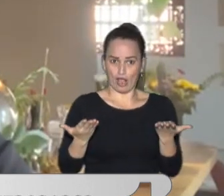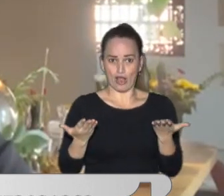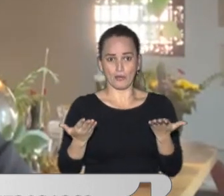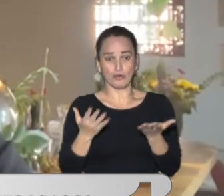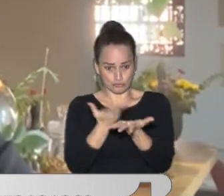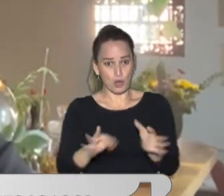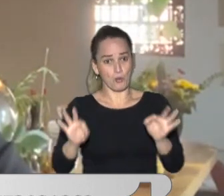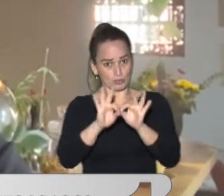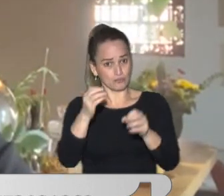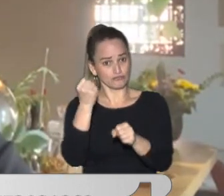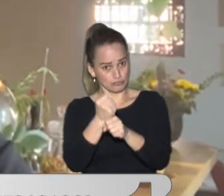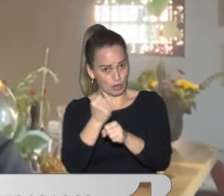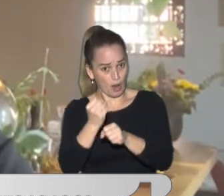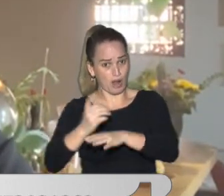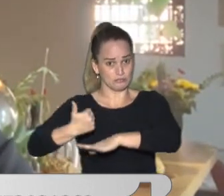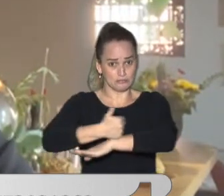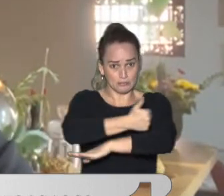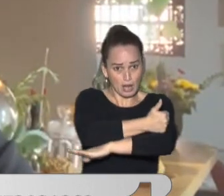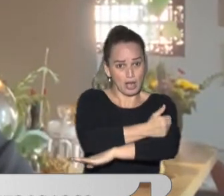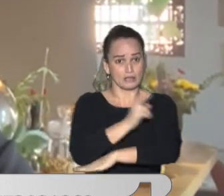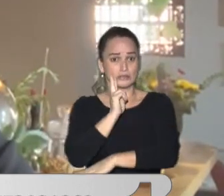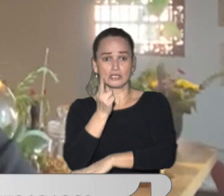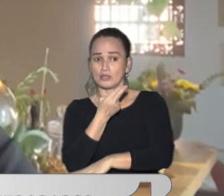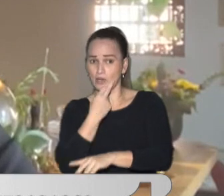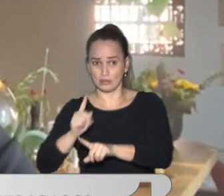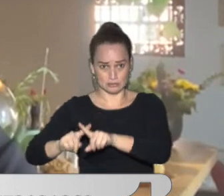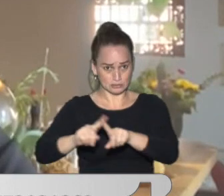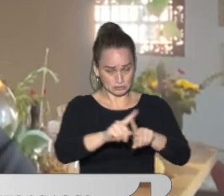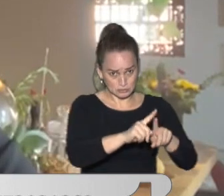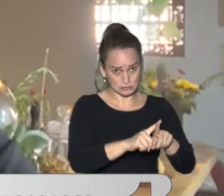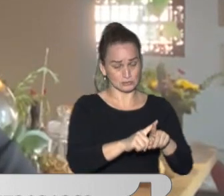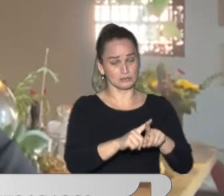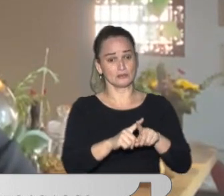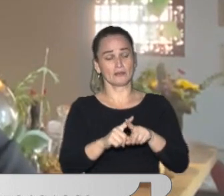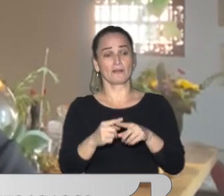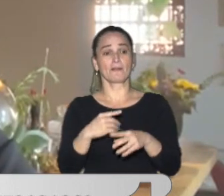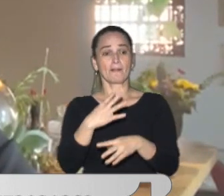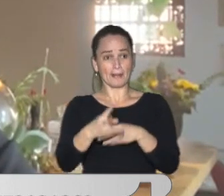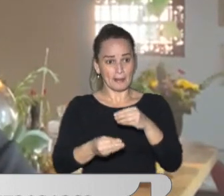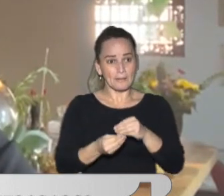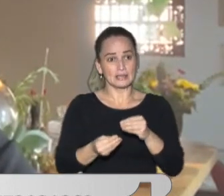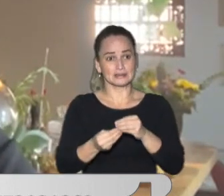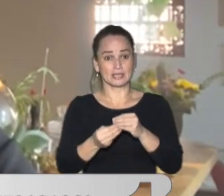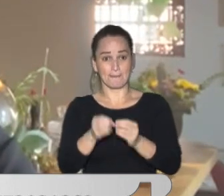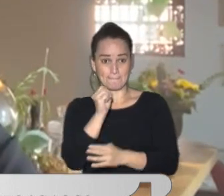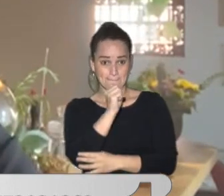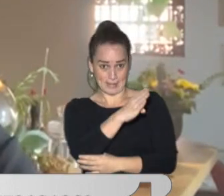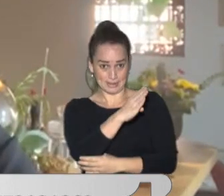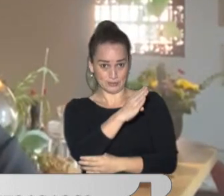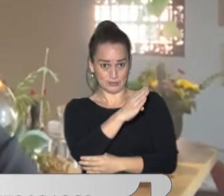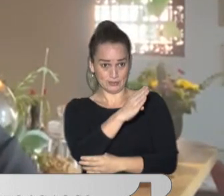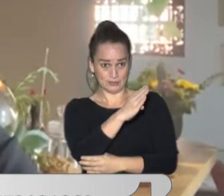los puestos que se generaron. Importante que también la parte de bancos